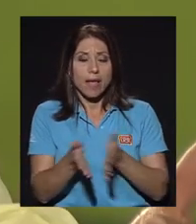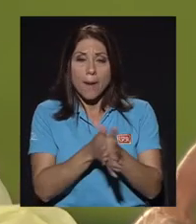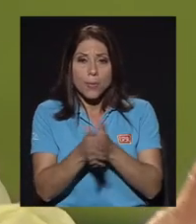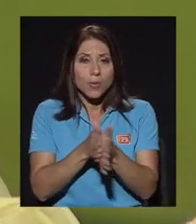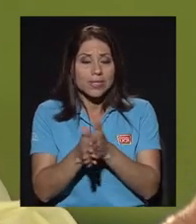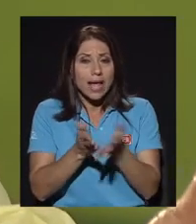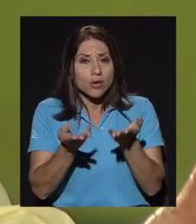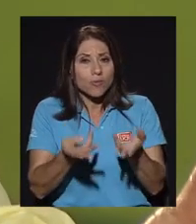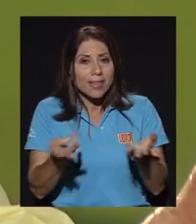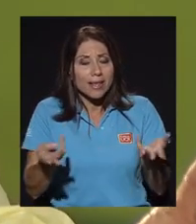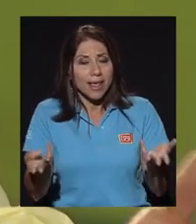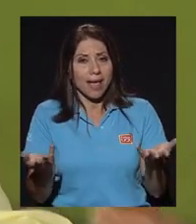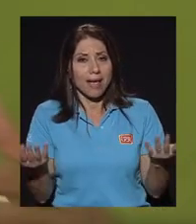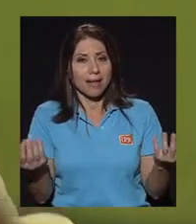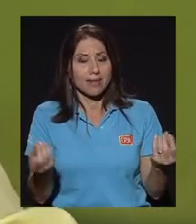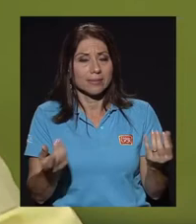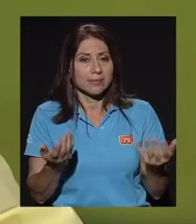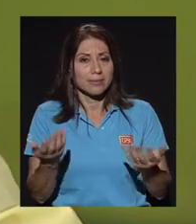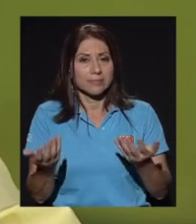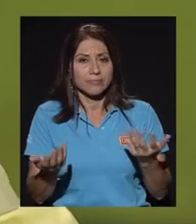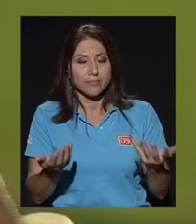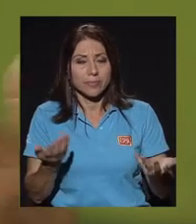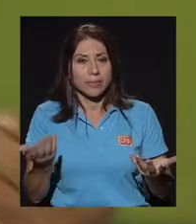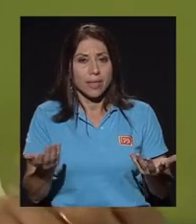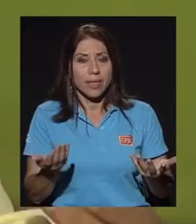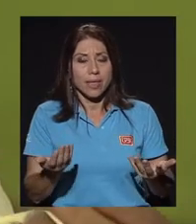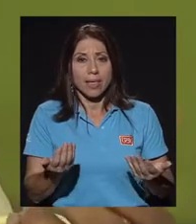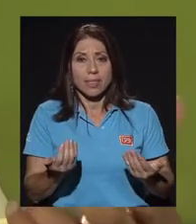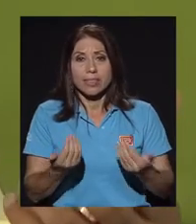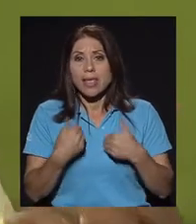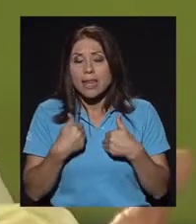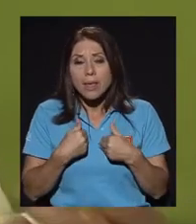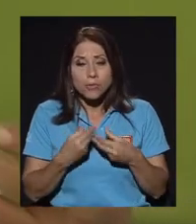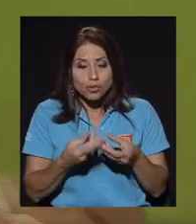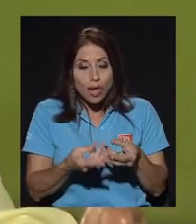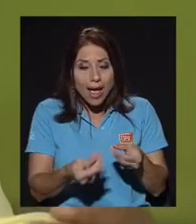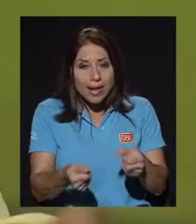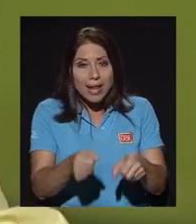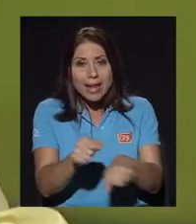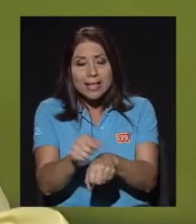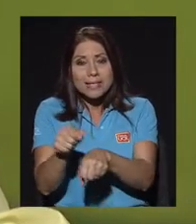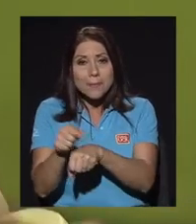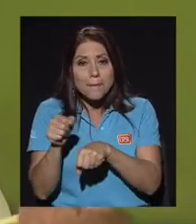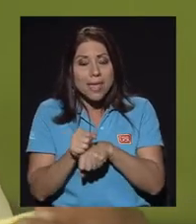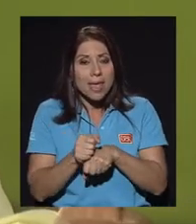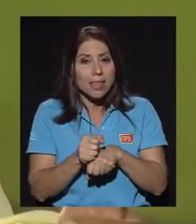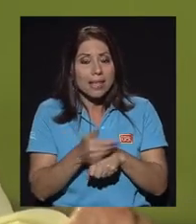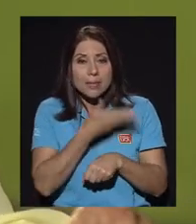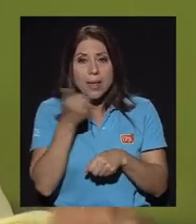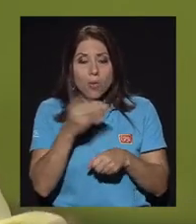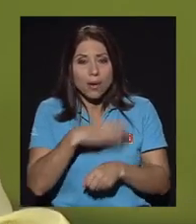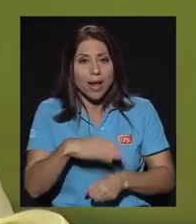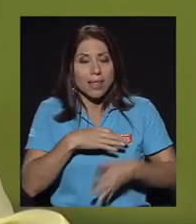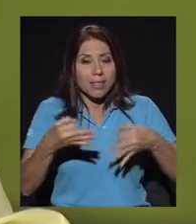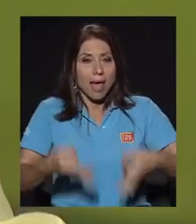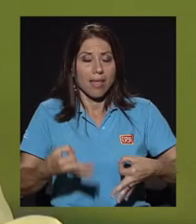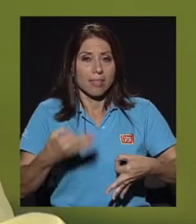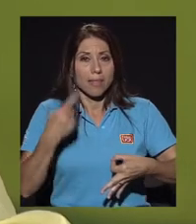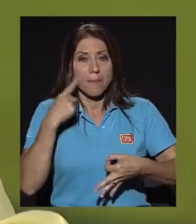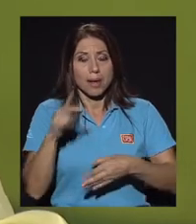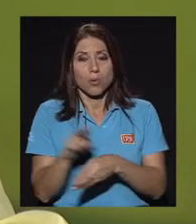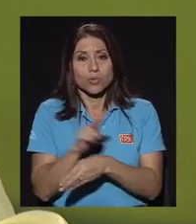en aprovechar los materiales, más bien tenemos las arenas, las piedras más de mejor calidad